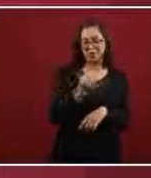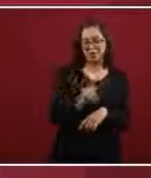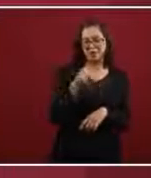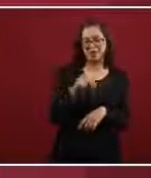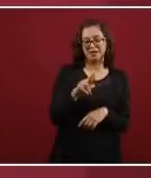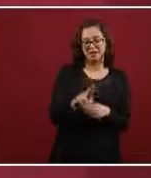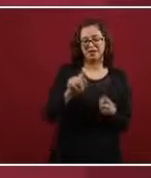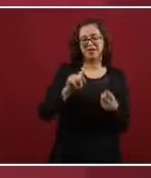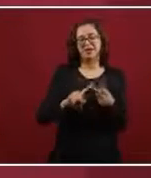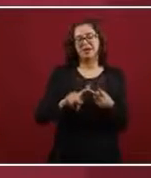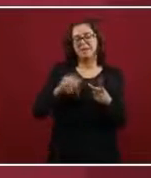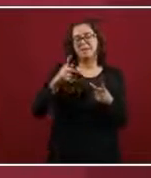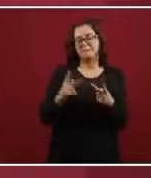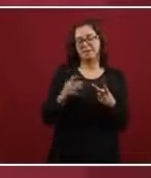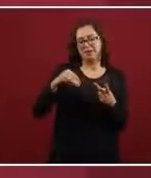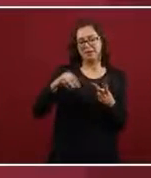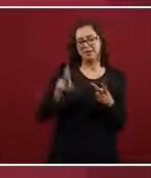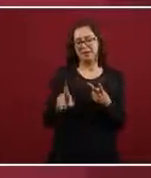PRM,